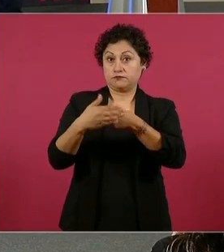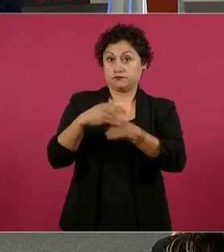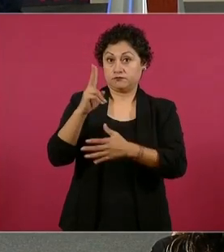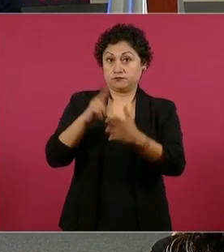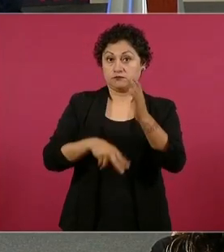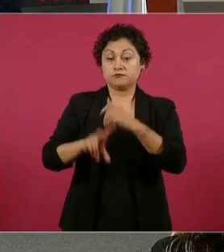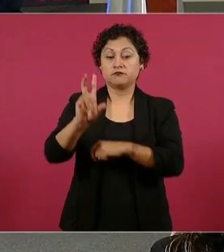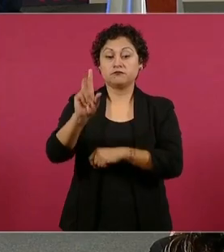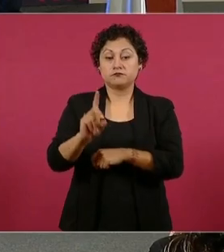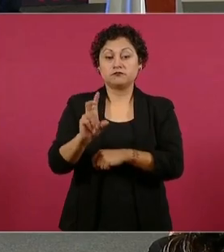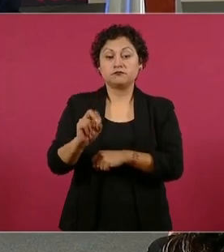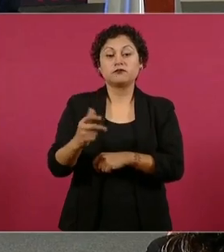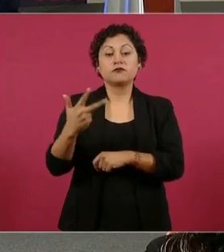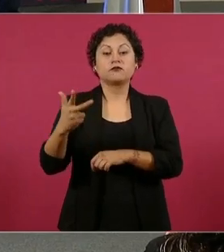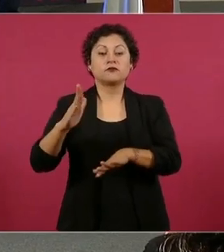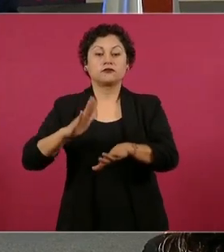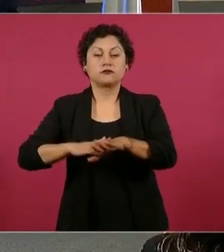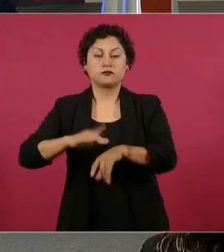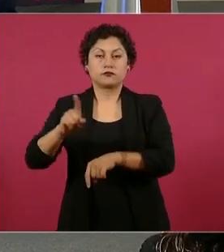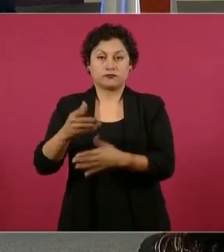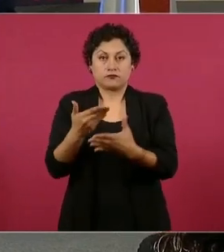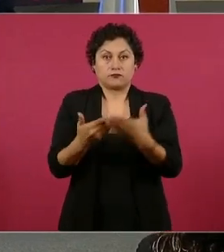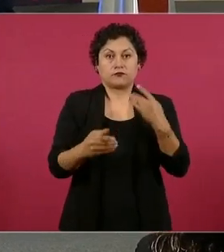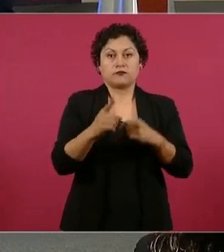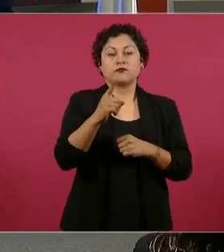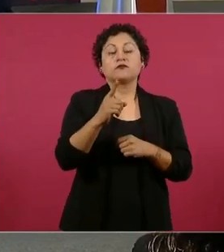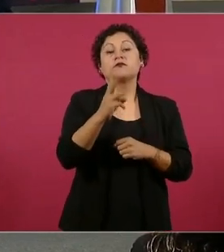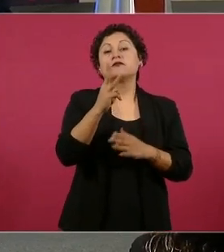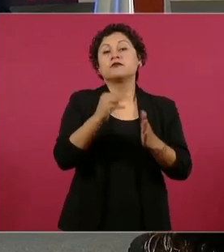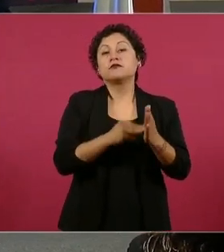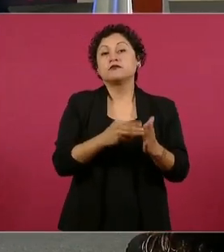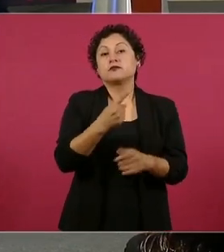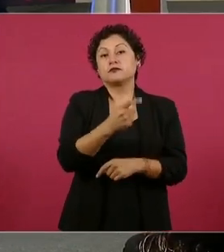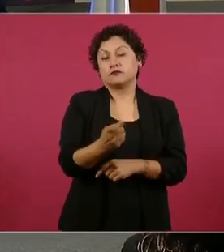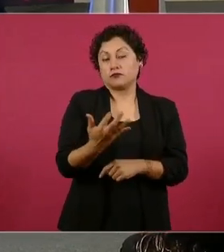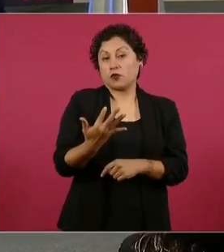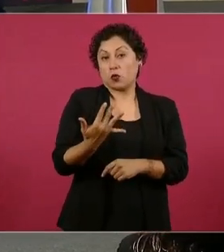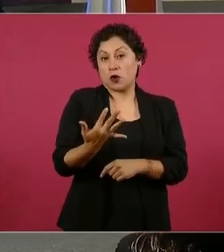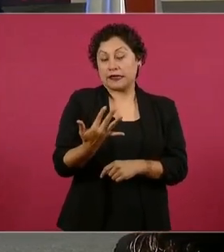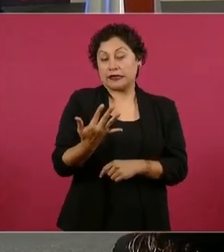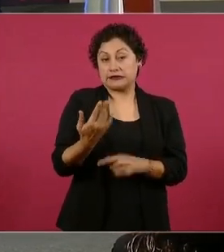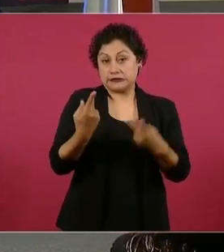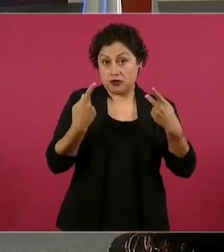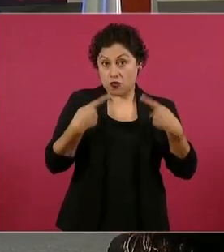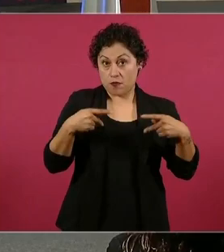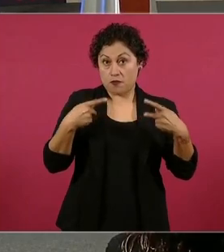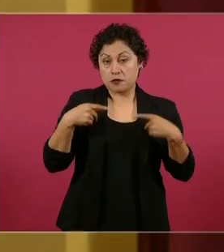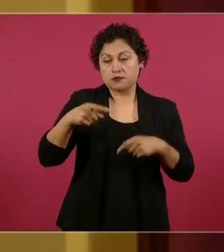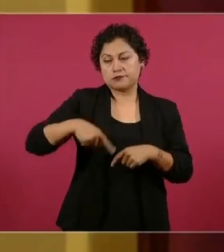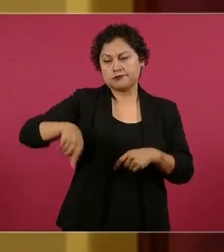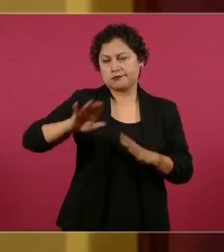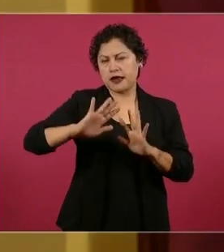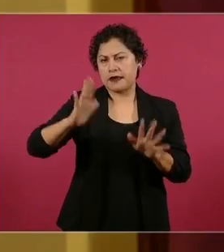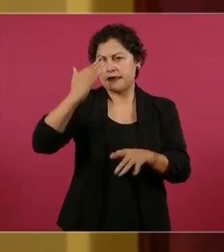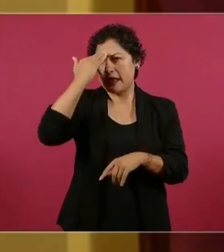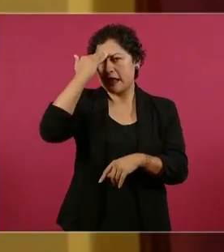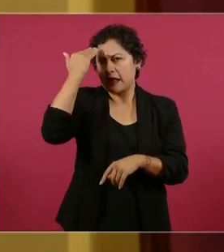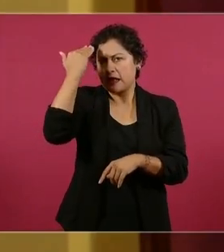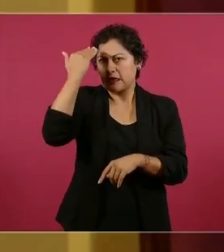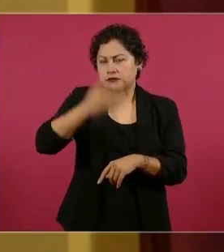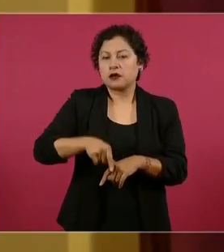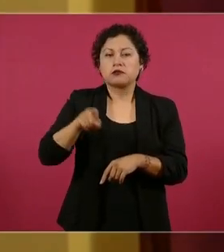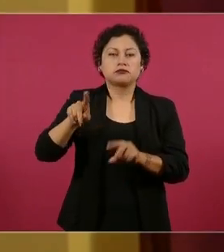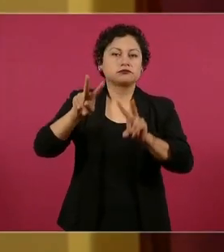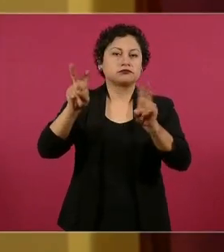en construcciones navales con 3.155 personas capacitadas entre especialistas de